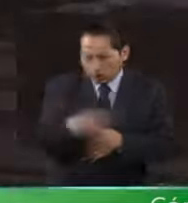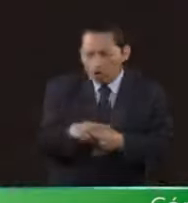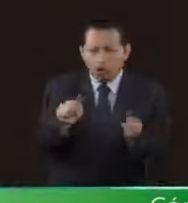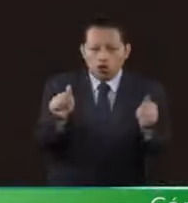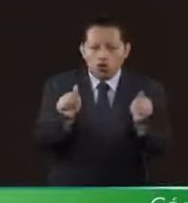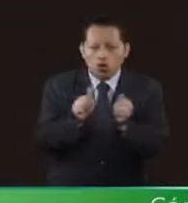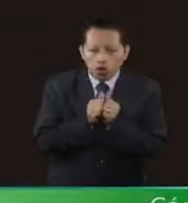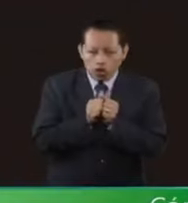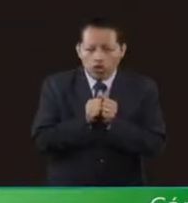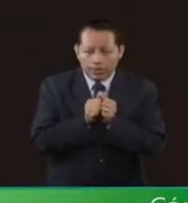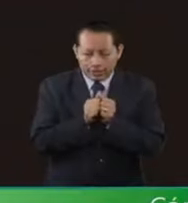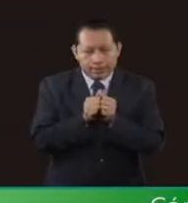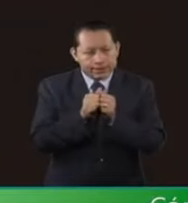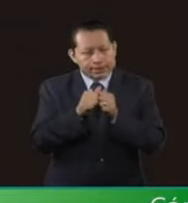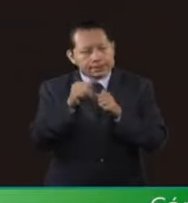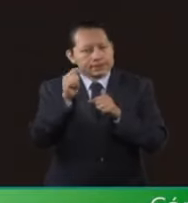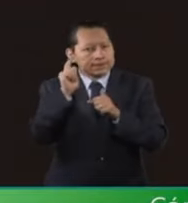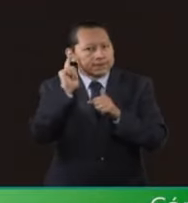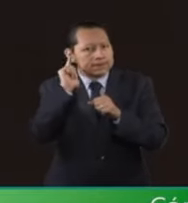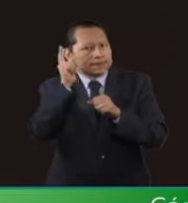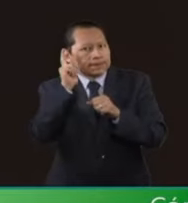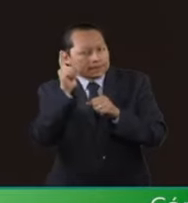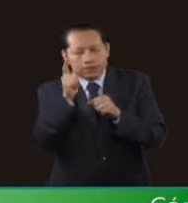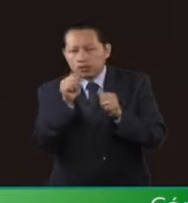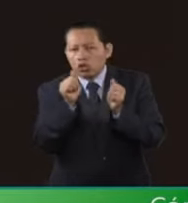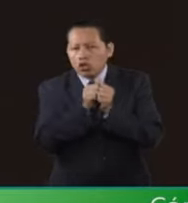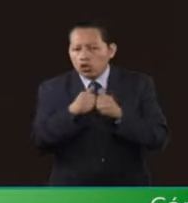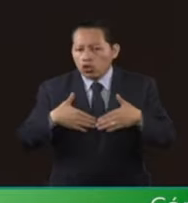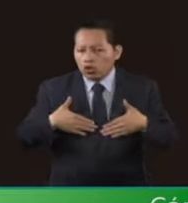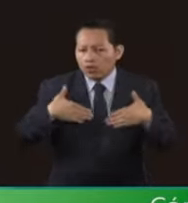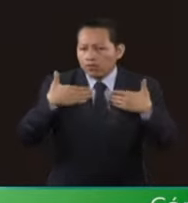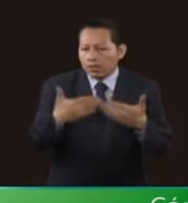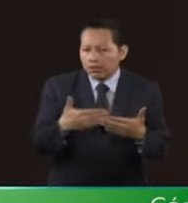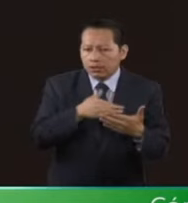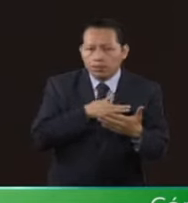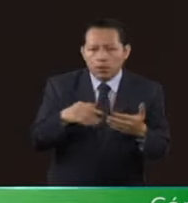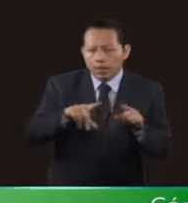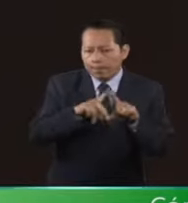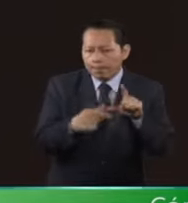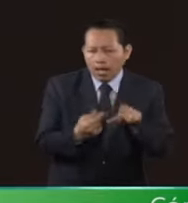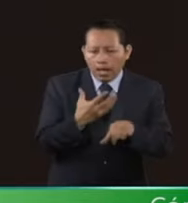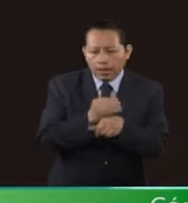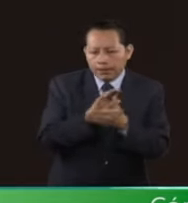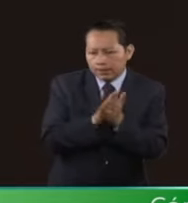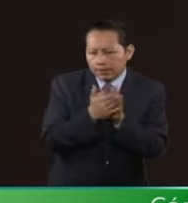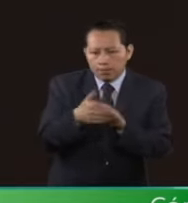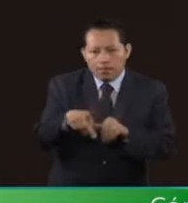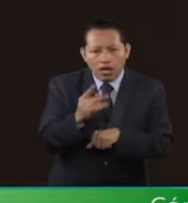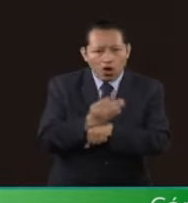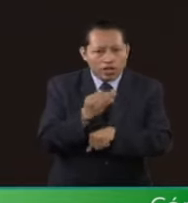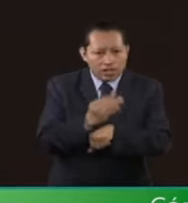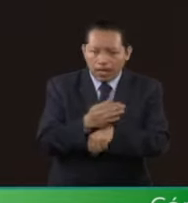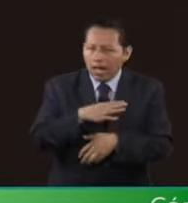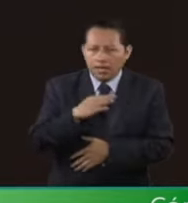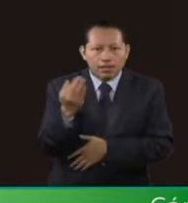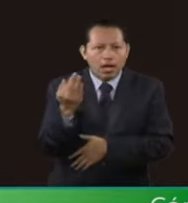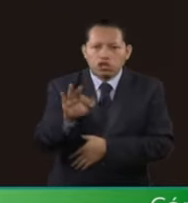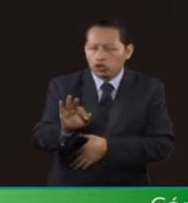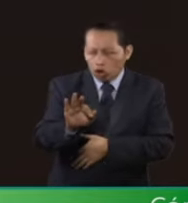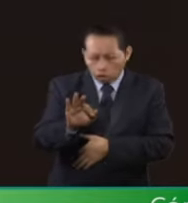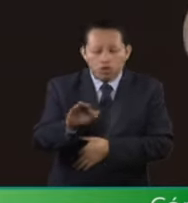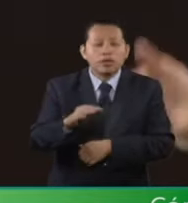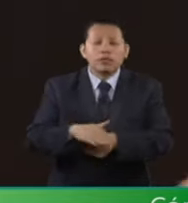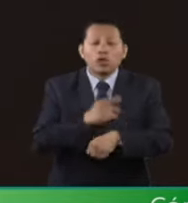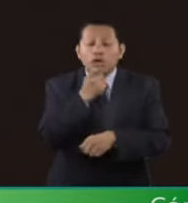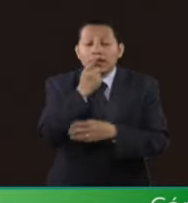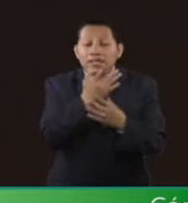la esperanza y sobre todo la confianza de transformar a nuestro país, pero hoy los están traicionando. Diciendo